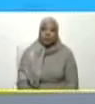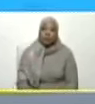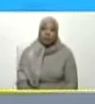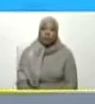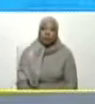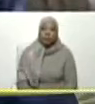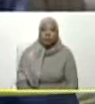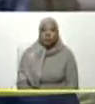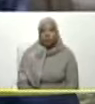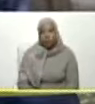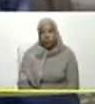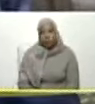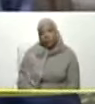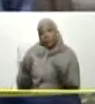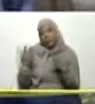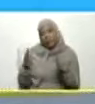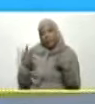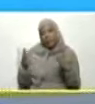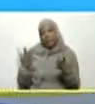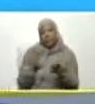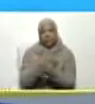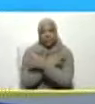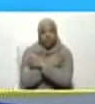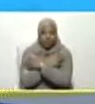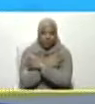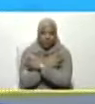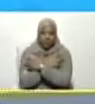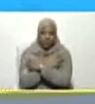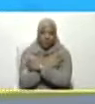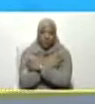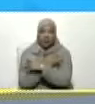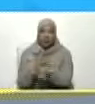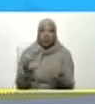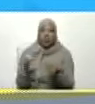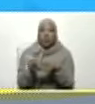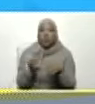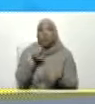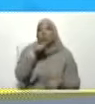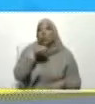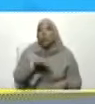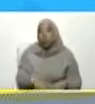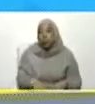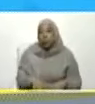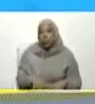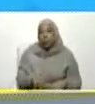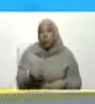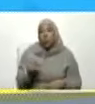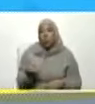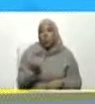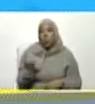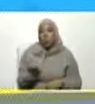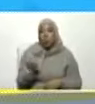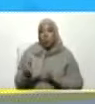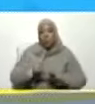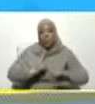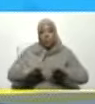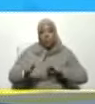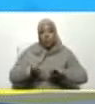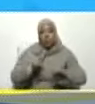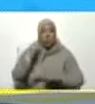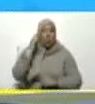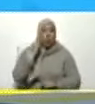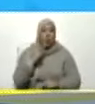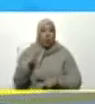Y un aplauso muy especial al glorioso, histórico y único Movimiento